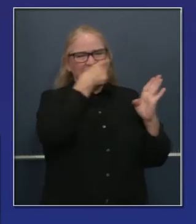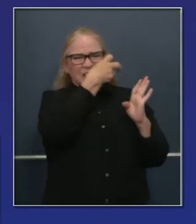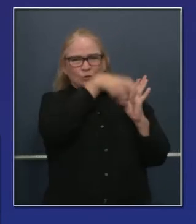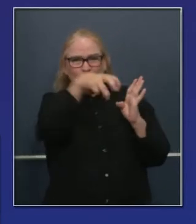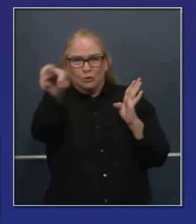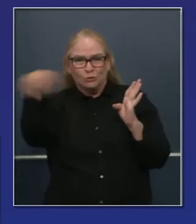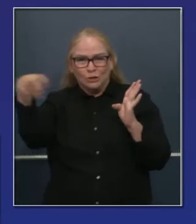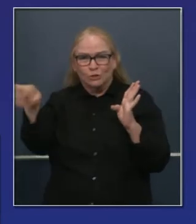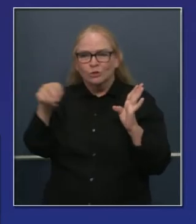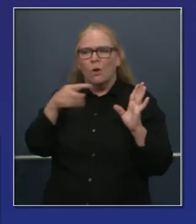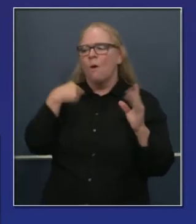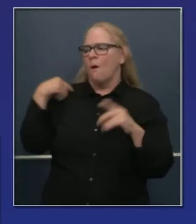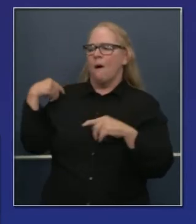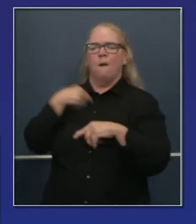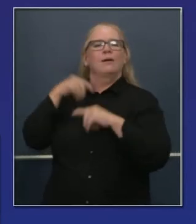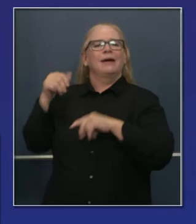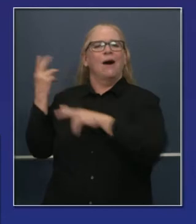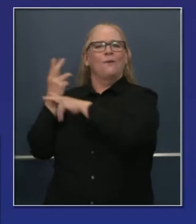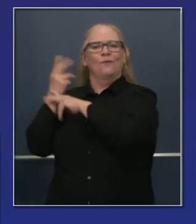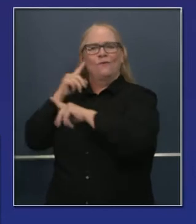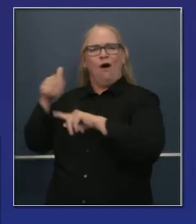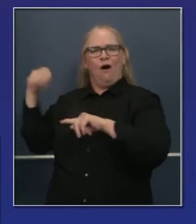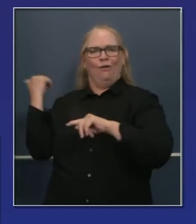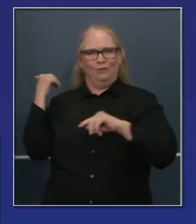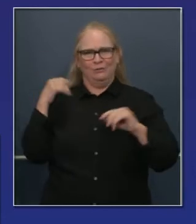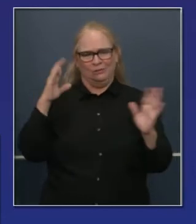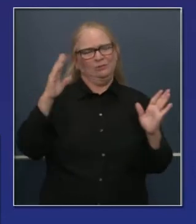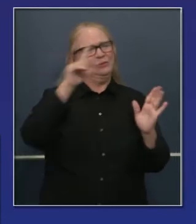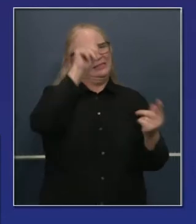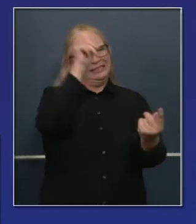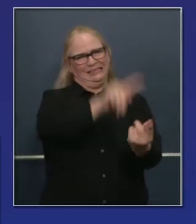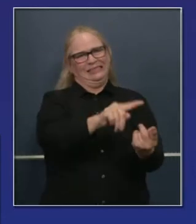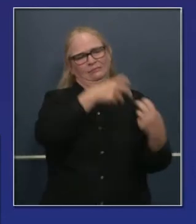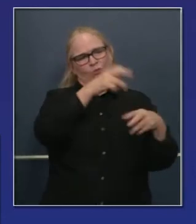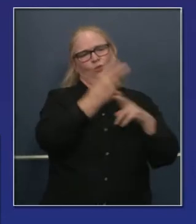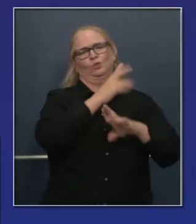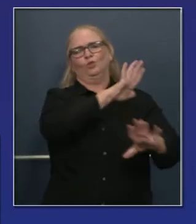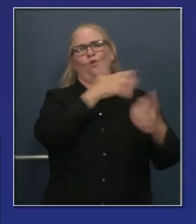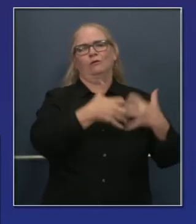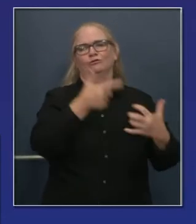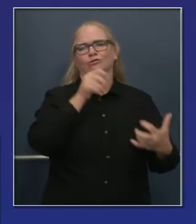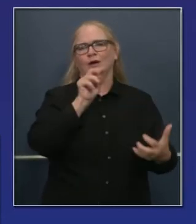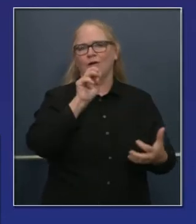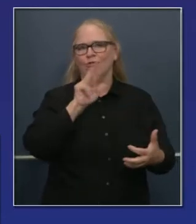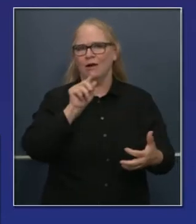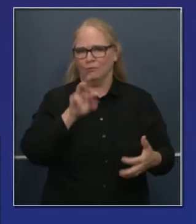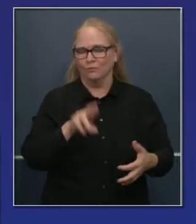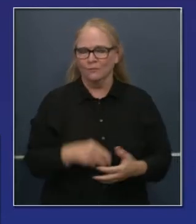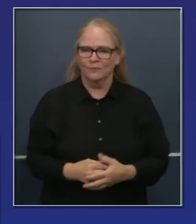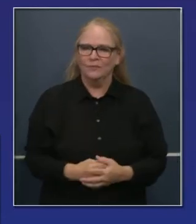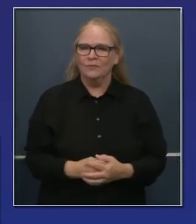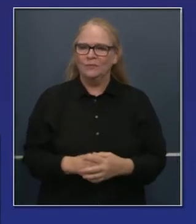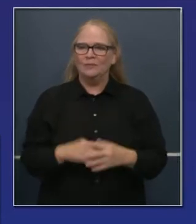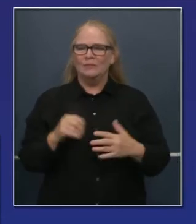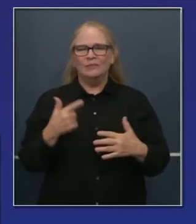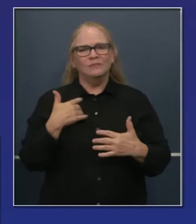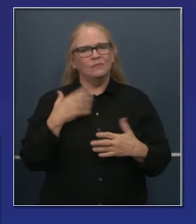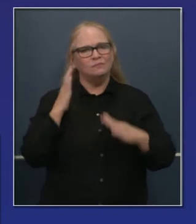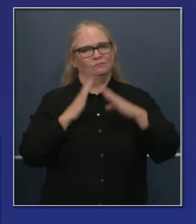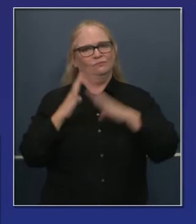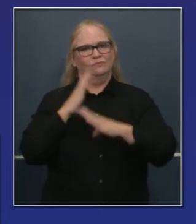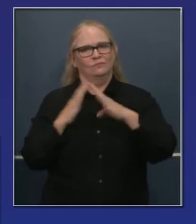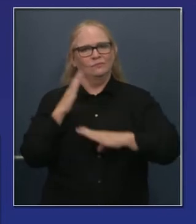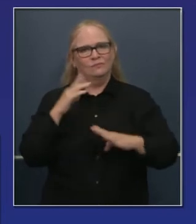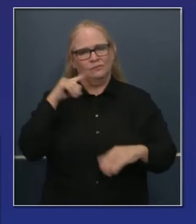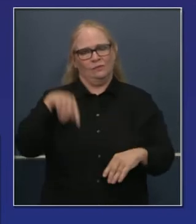de uso máximo y les voy a explicar por qué esas horas de las noches son las más importantes respecto a